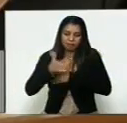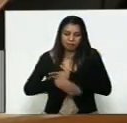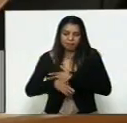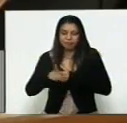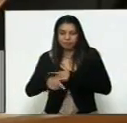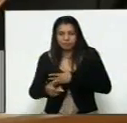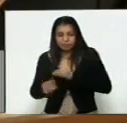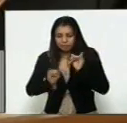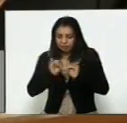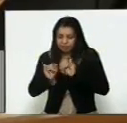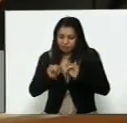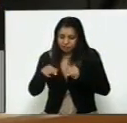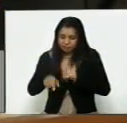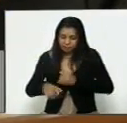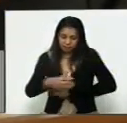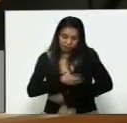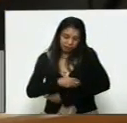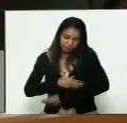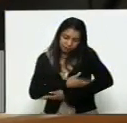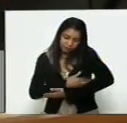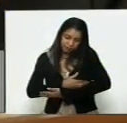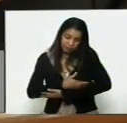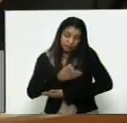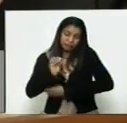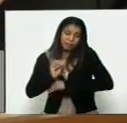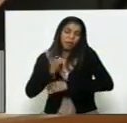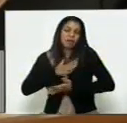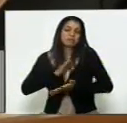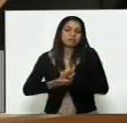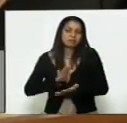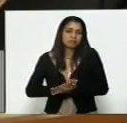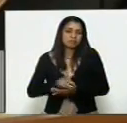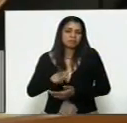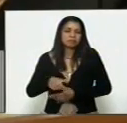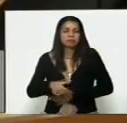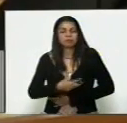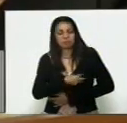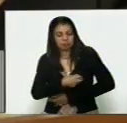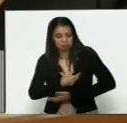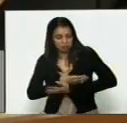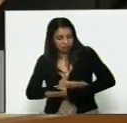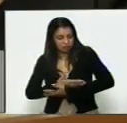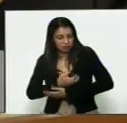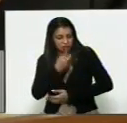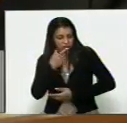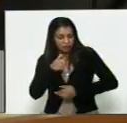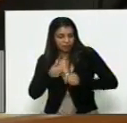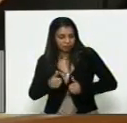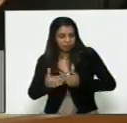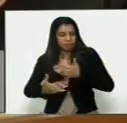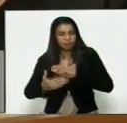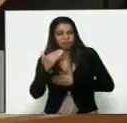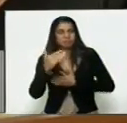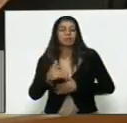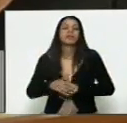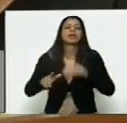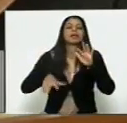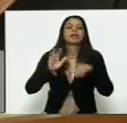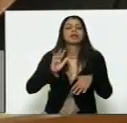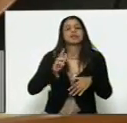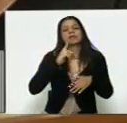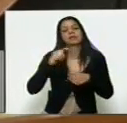las recién nacidas, así como asegurar una lactancia exitosa. 13.